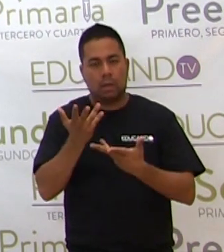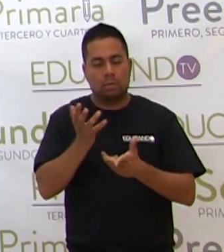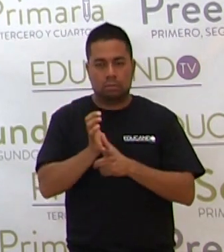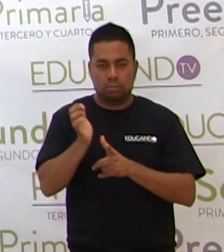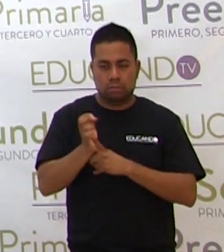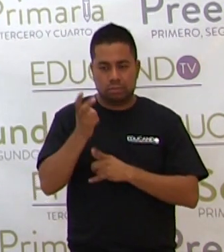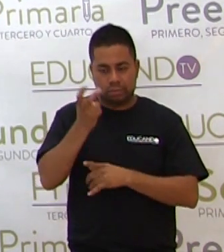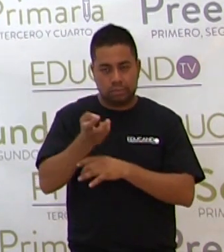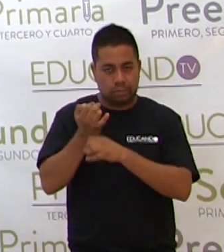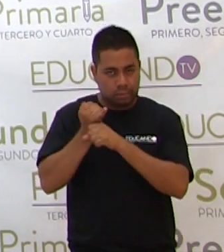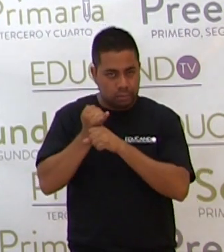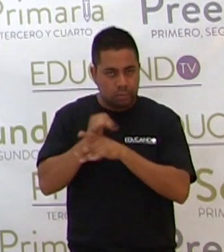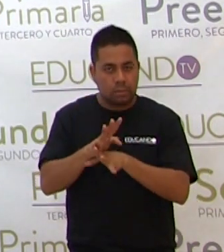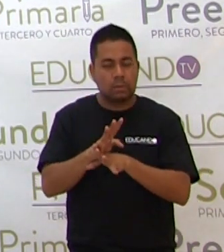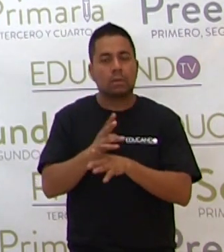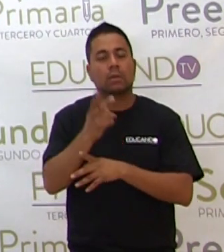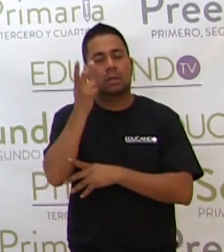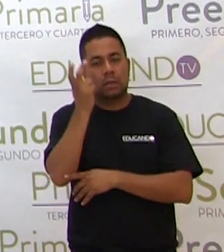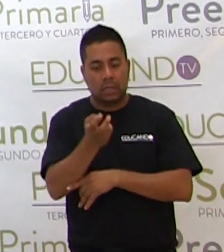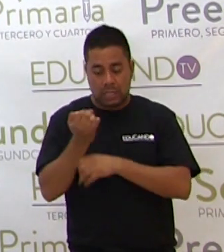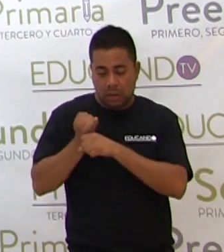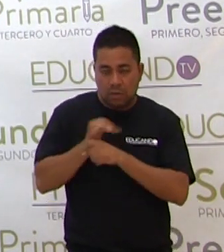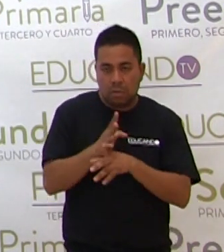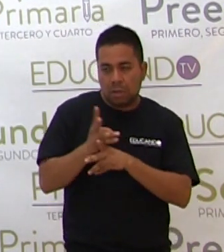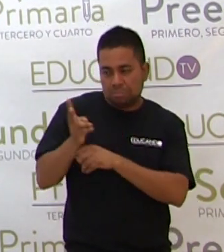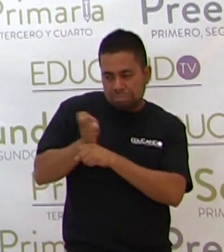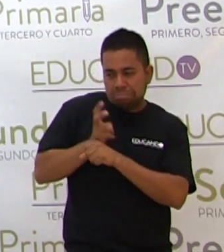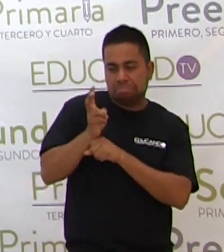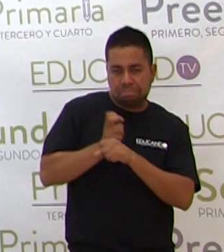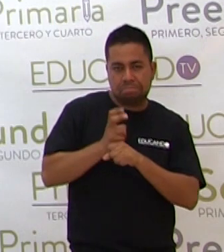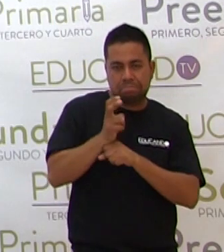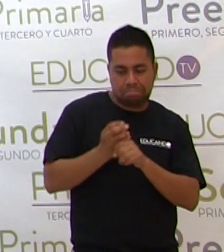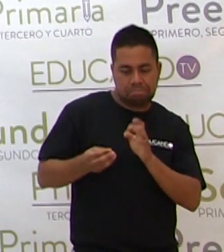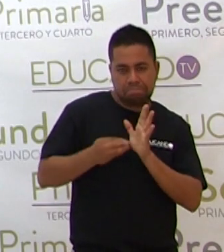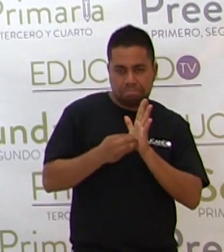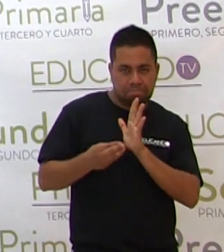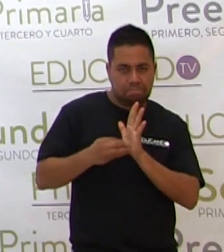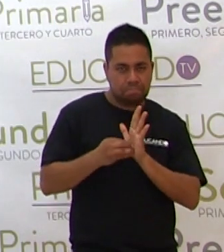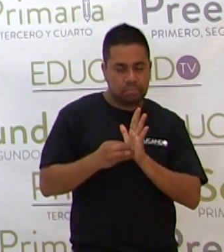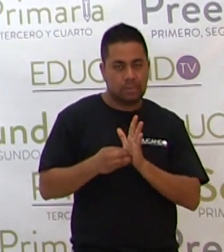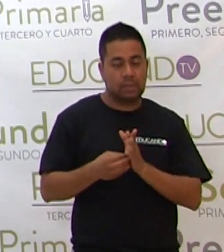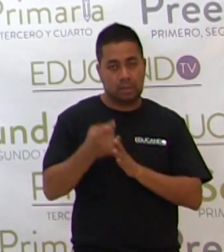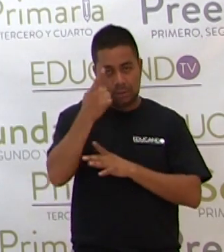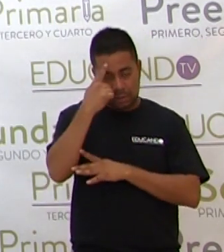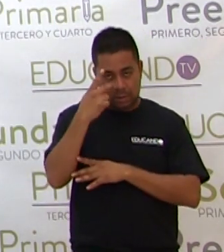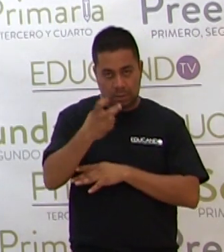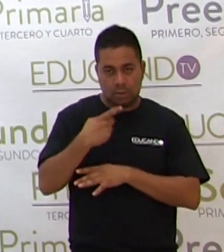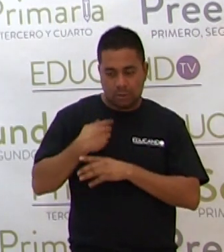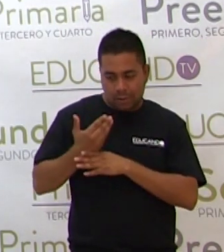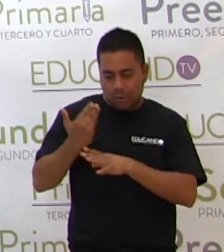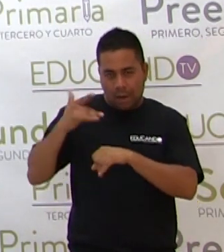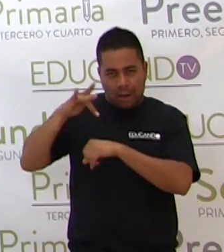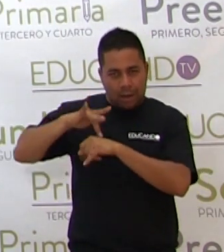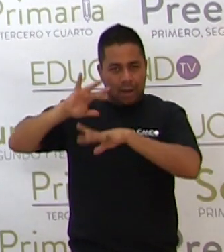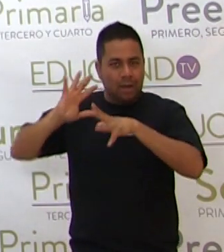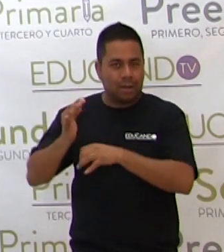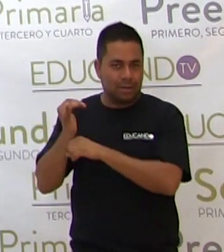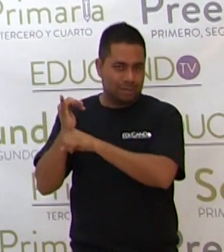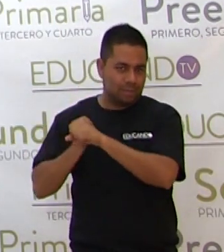esta información es la que vamos a recabar y para eso yo ya hice mi investigación